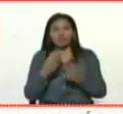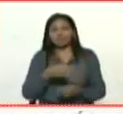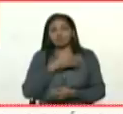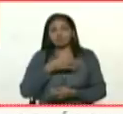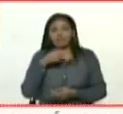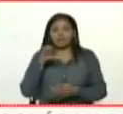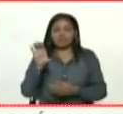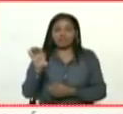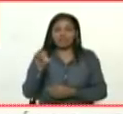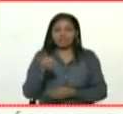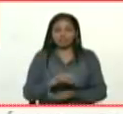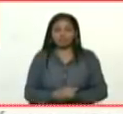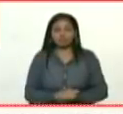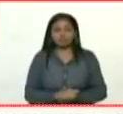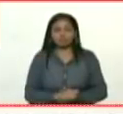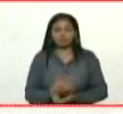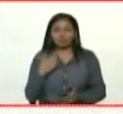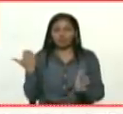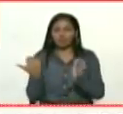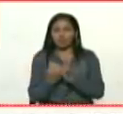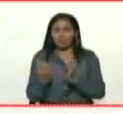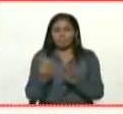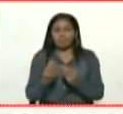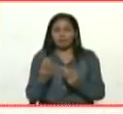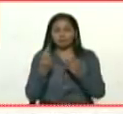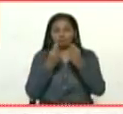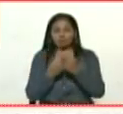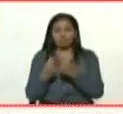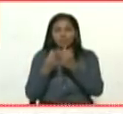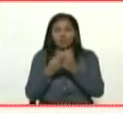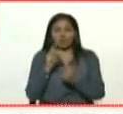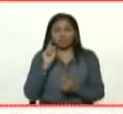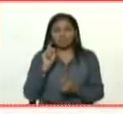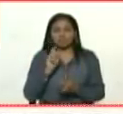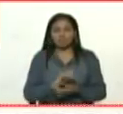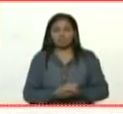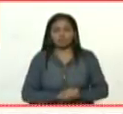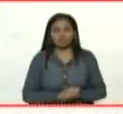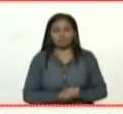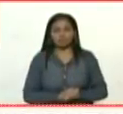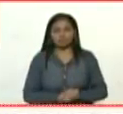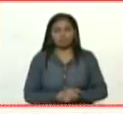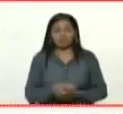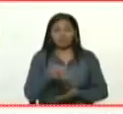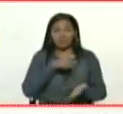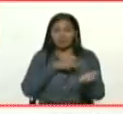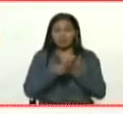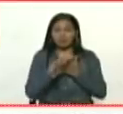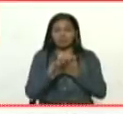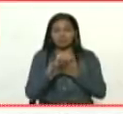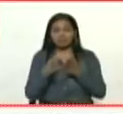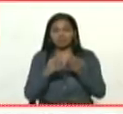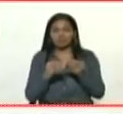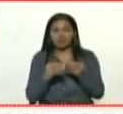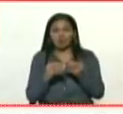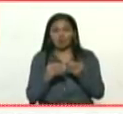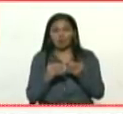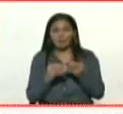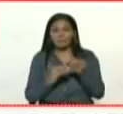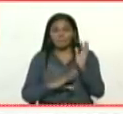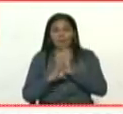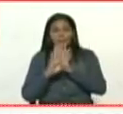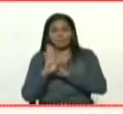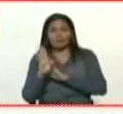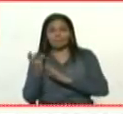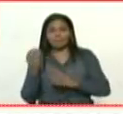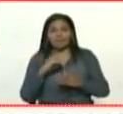país, inyectar el dinero necesario para garantizar la reproducción